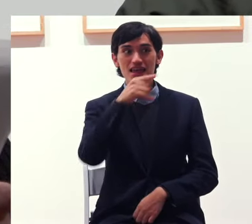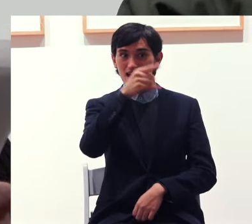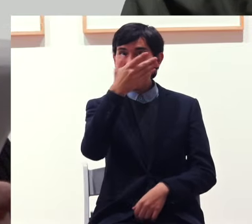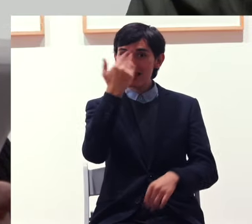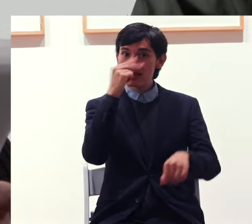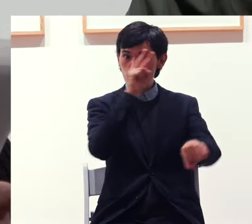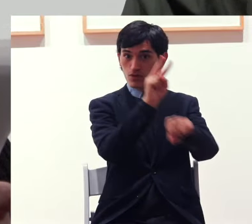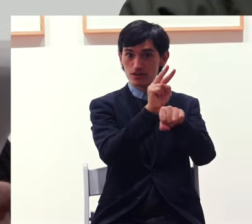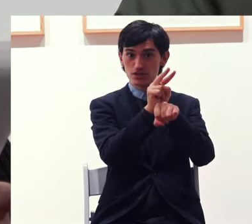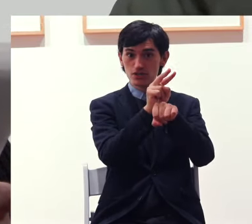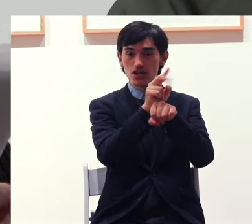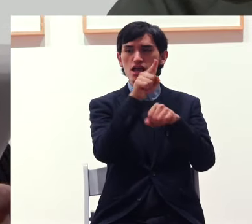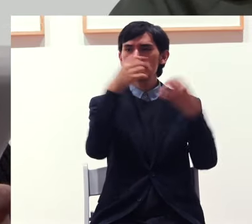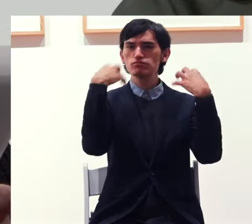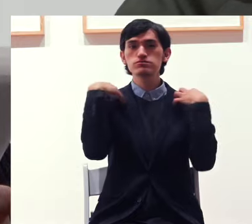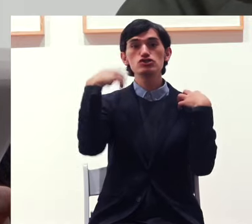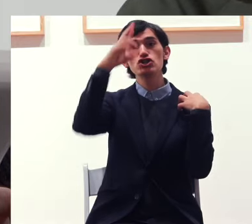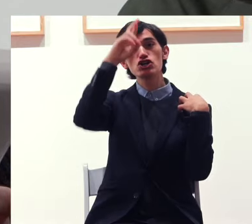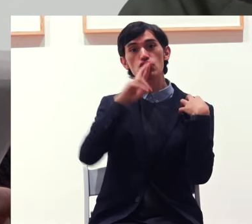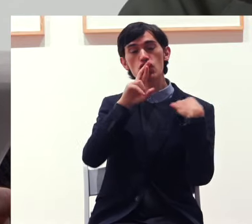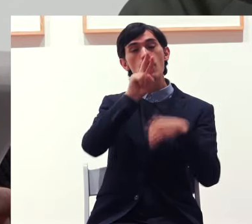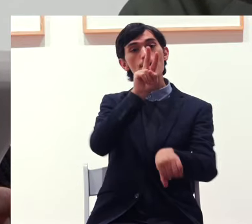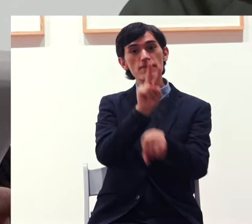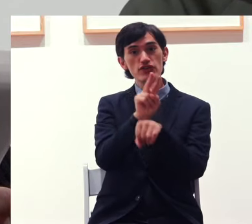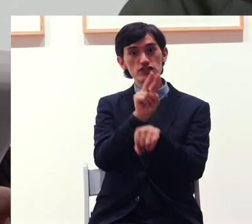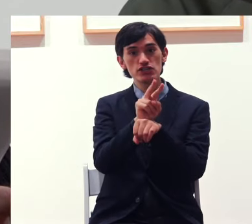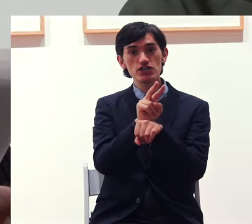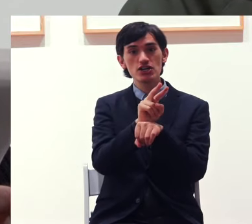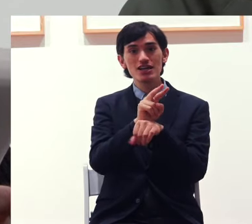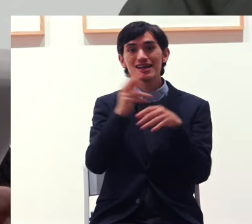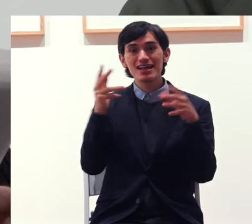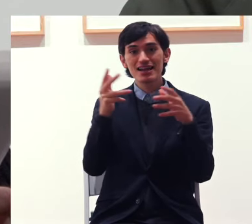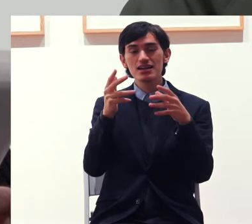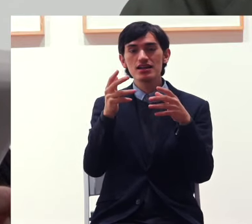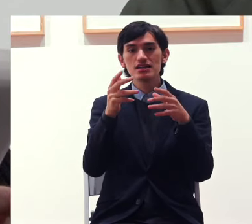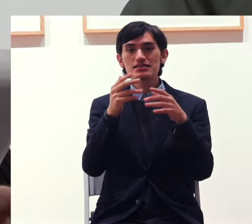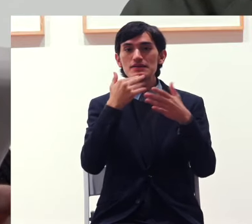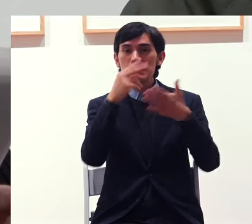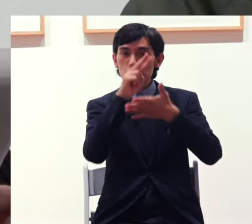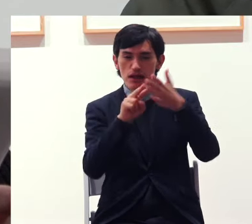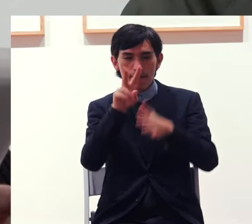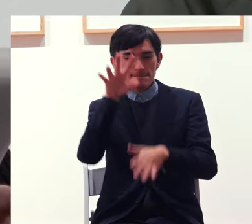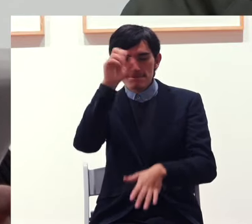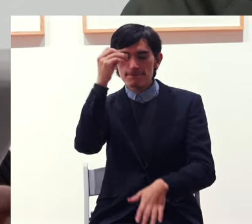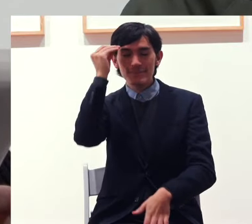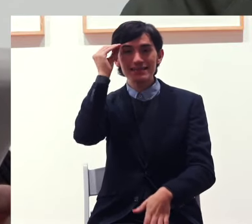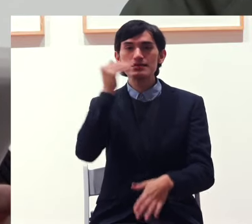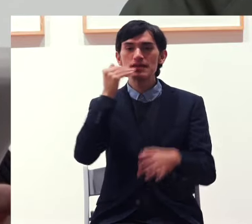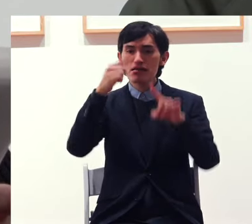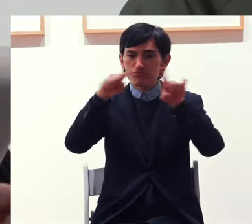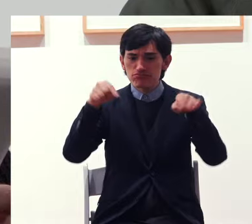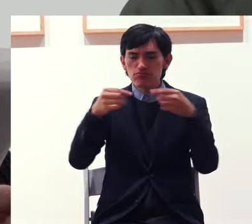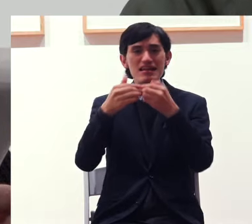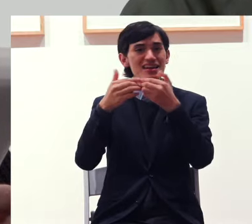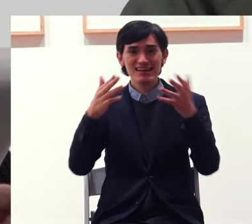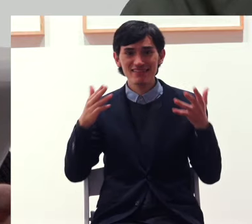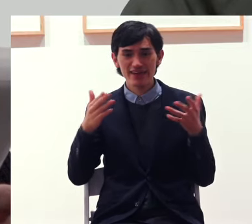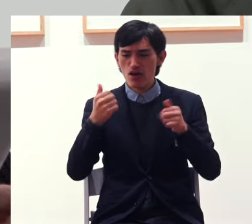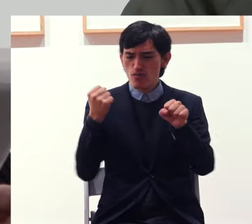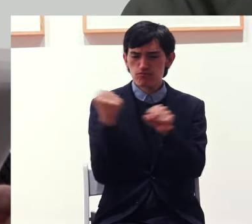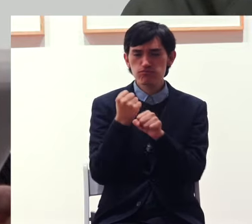ve el comportamiento de este profesor, un taller que te hacía pensar, que te hace establecer relaciones, una apertura mental, un espacio